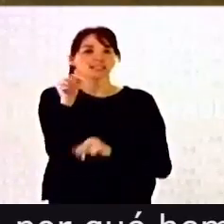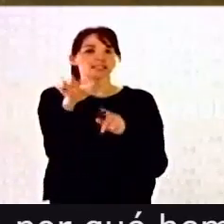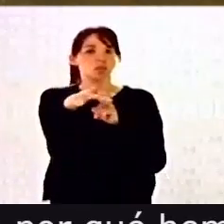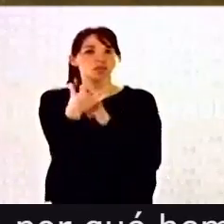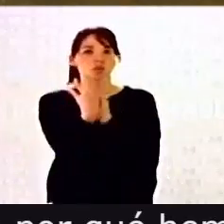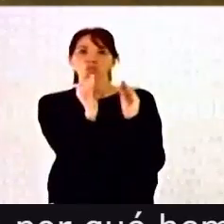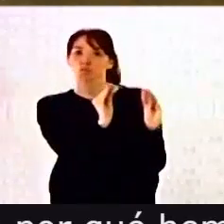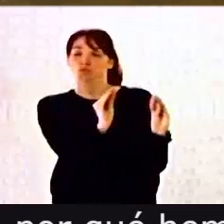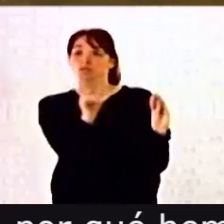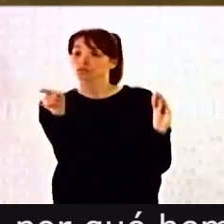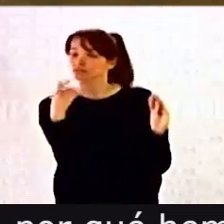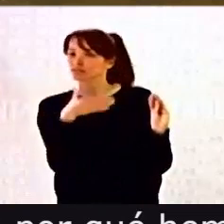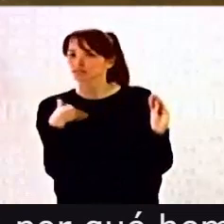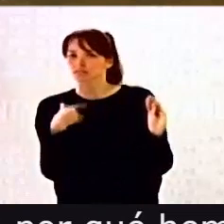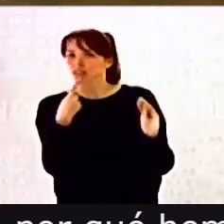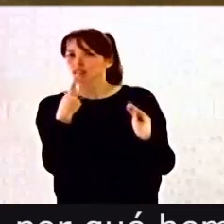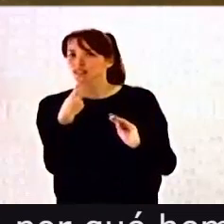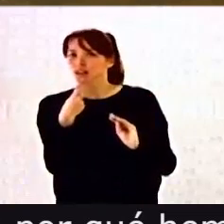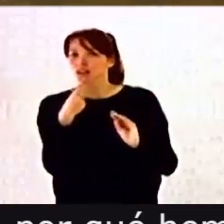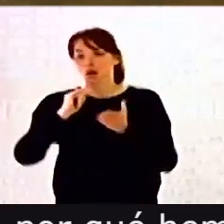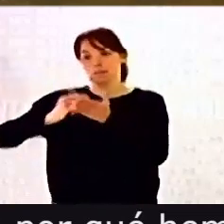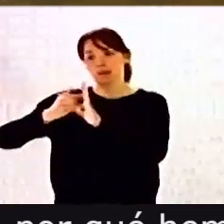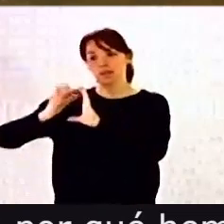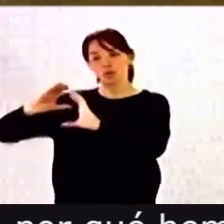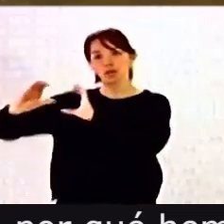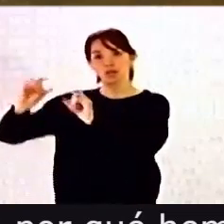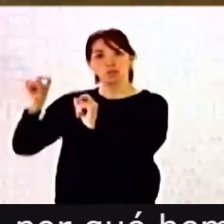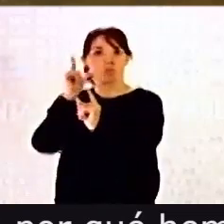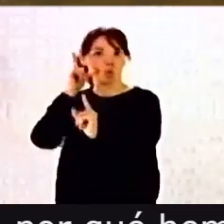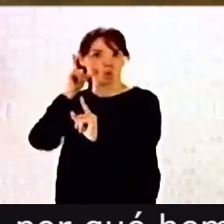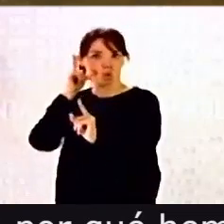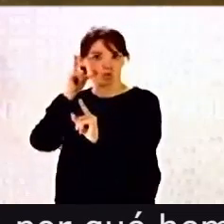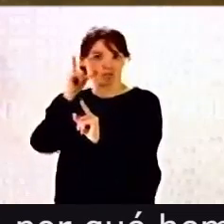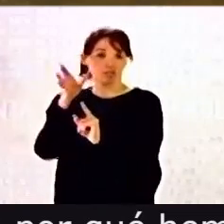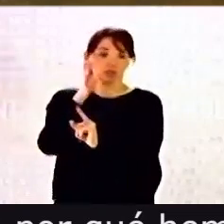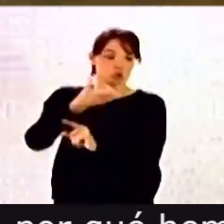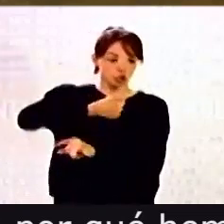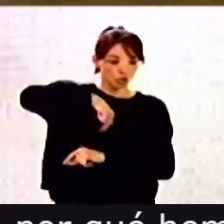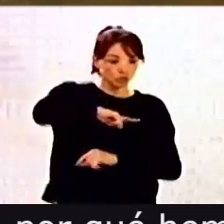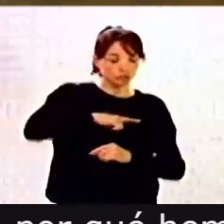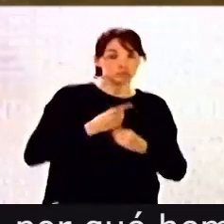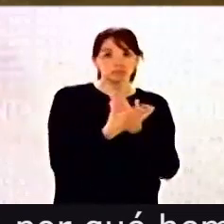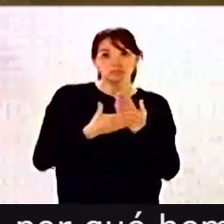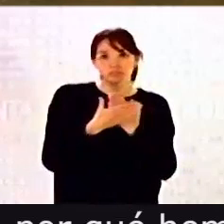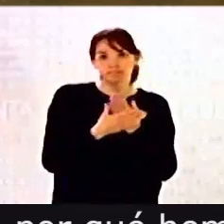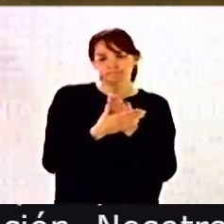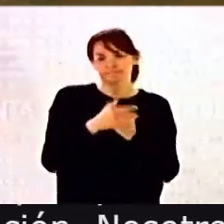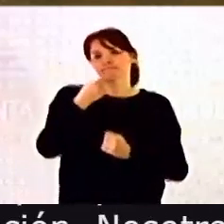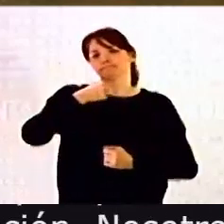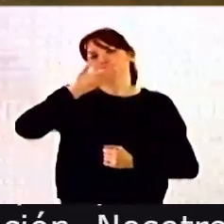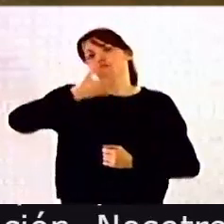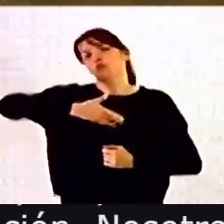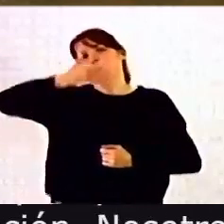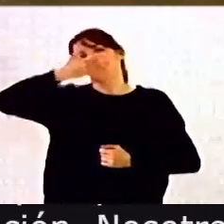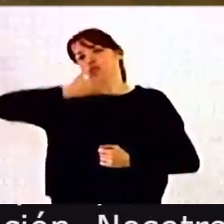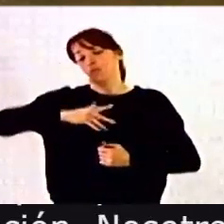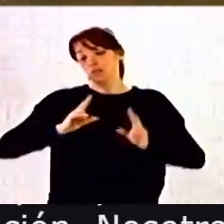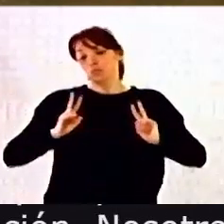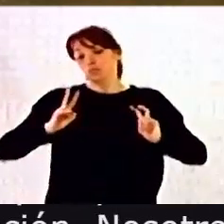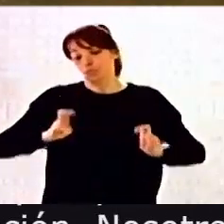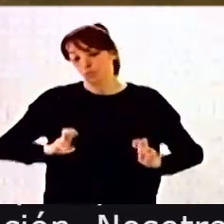creo que se refiere a los medios de comunicación, porque nosotros llevamos conociendo la situación del Cuartillo desde el inicio del